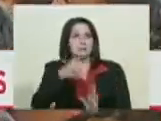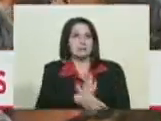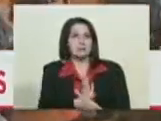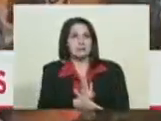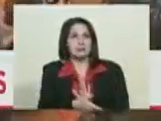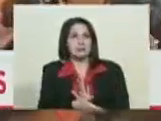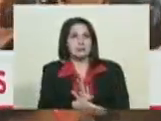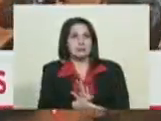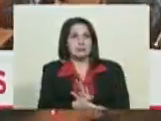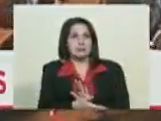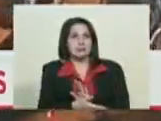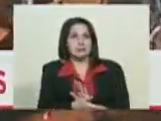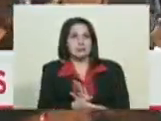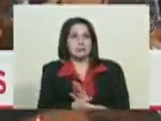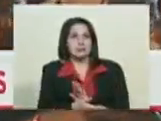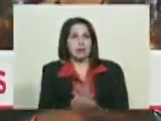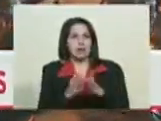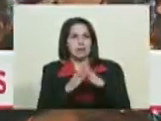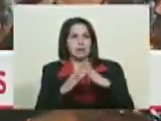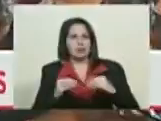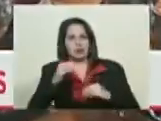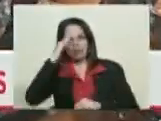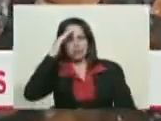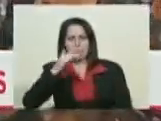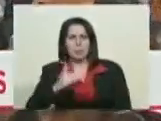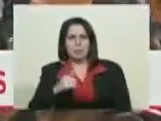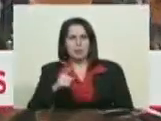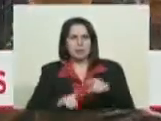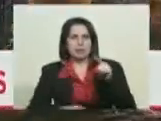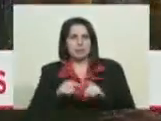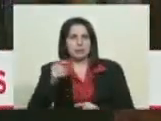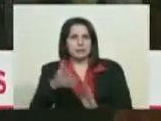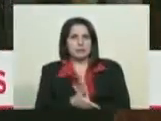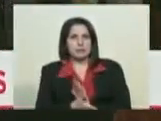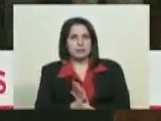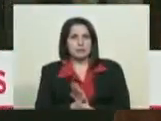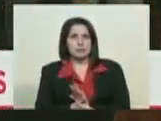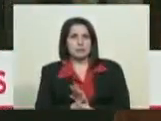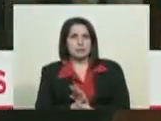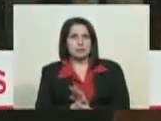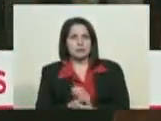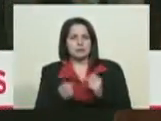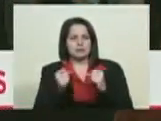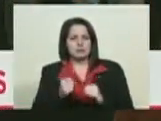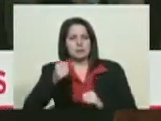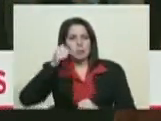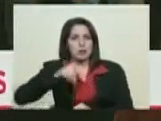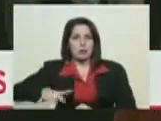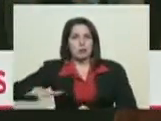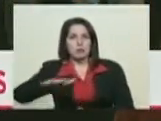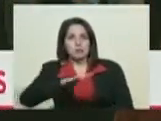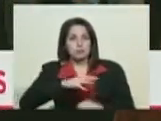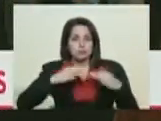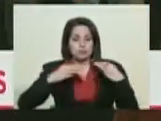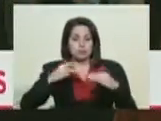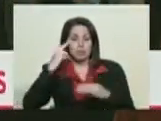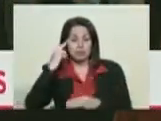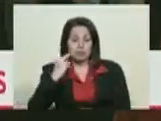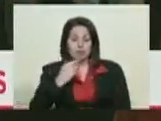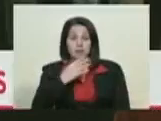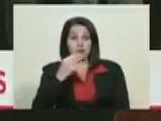país. Es una Fuerza Armada Nacional Bolivariana del pueblo, bolivariana